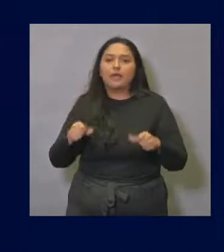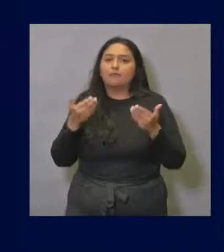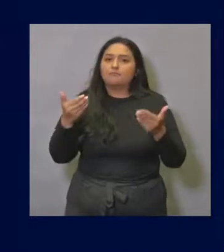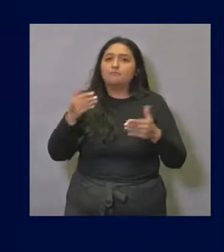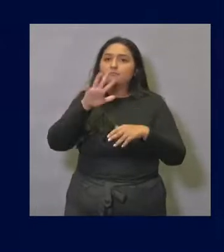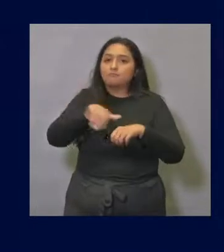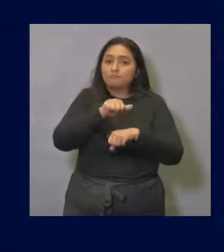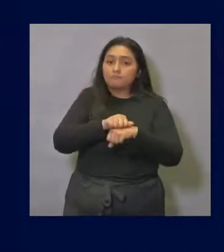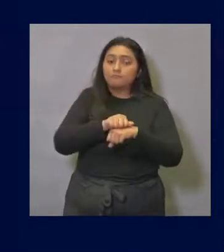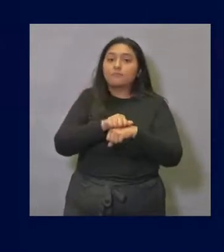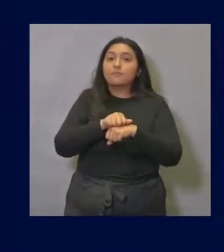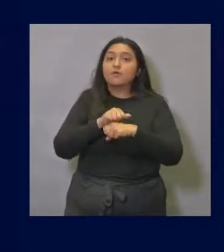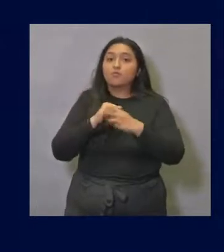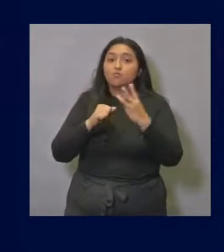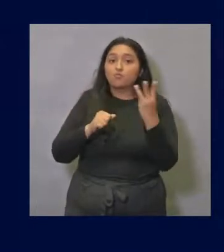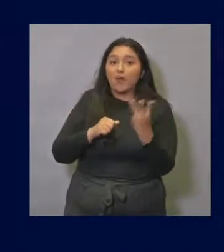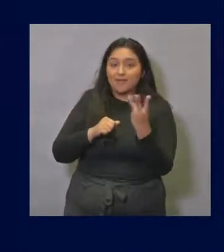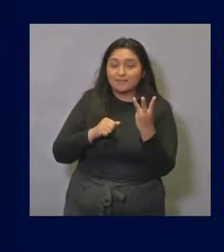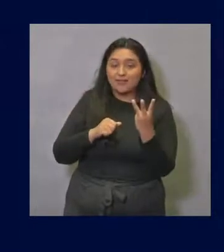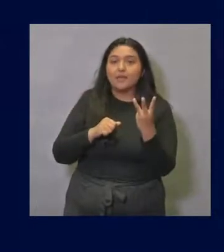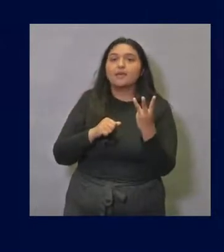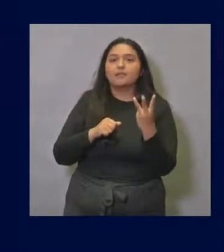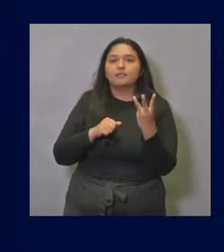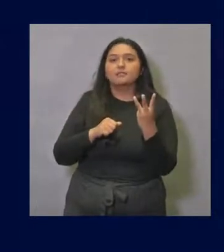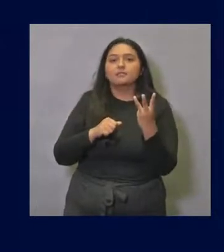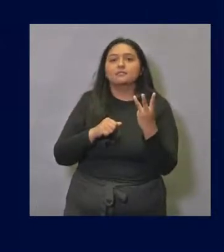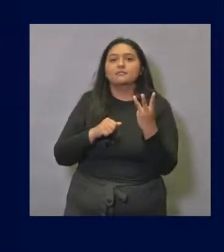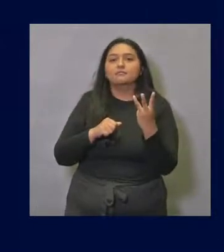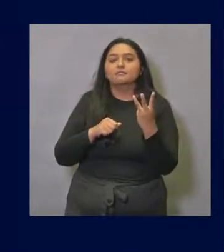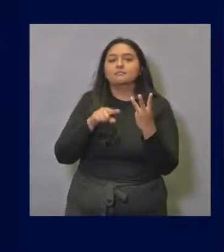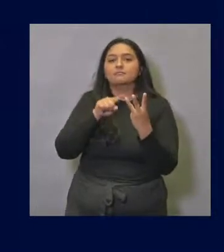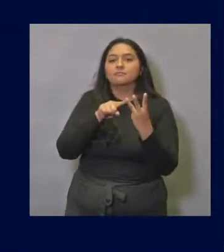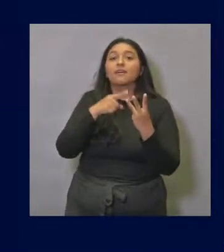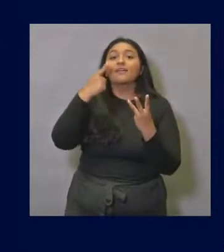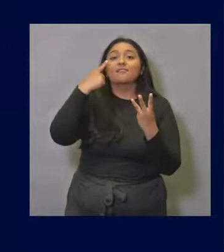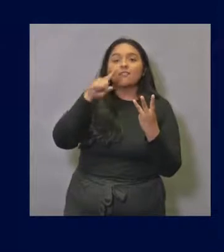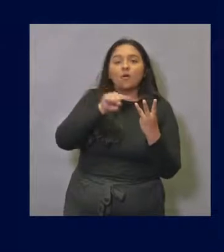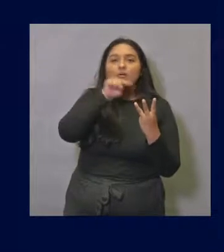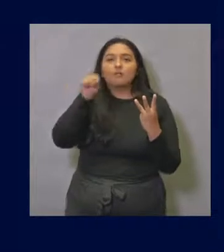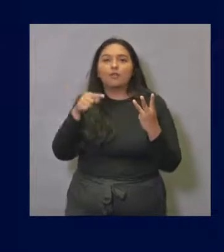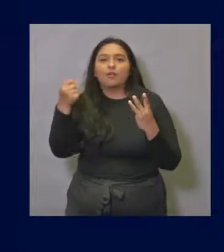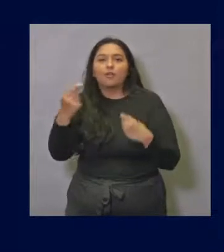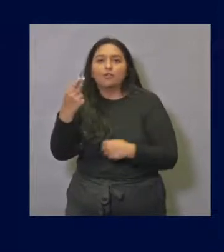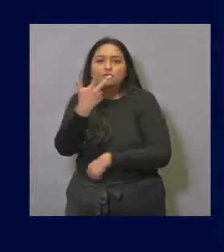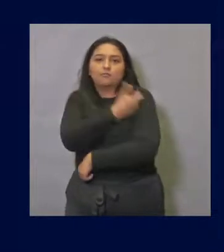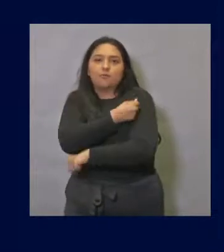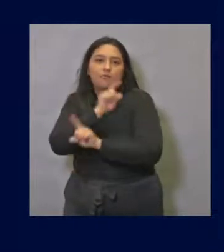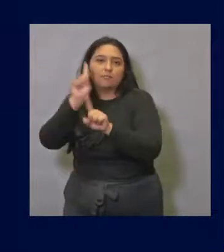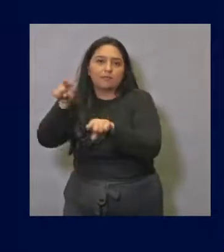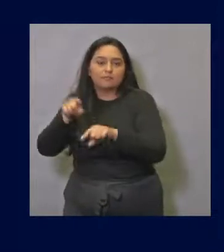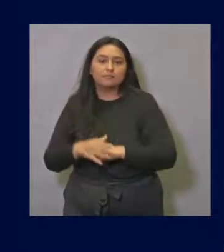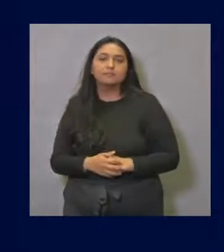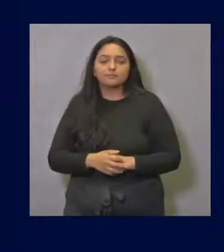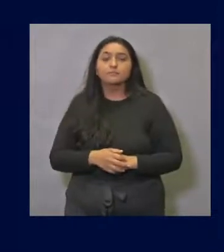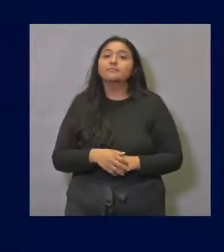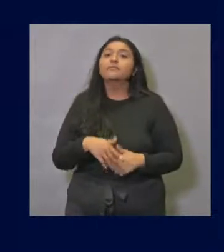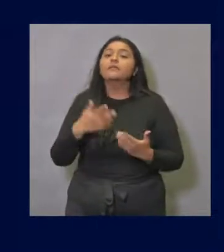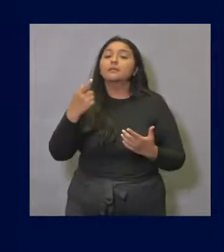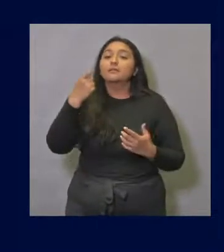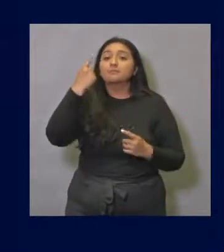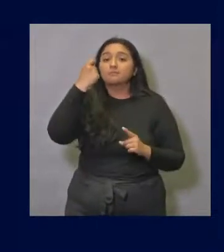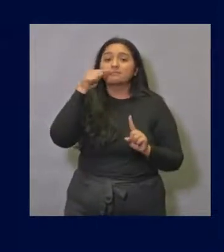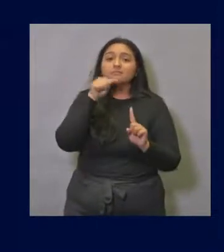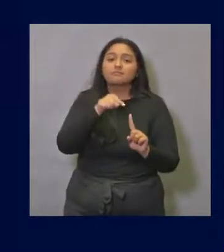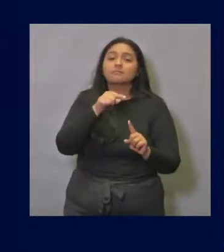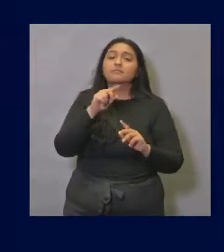el jueves y más tarde a partir del miércoles. Tenga en cuenta que los jóvenes de 16 y 17